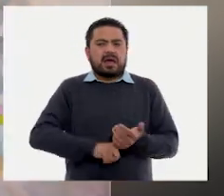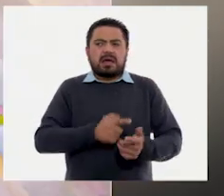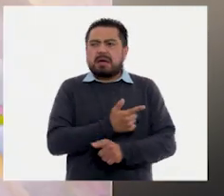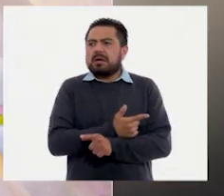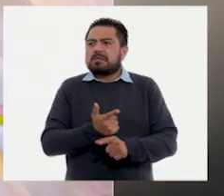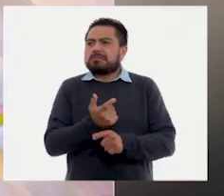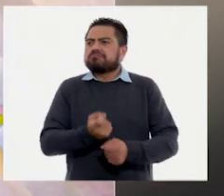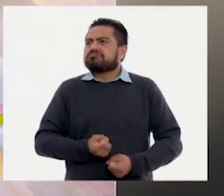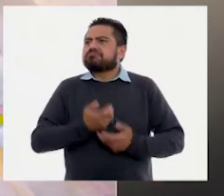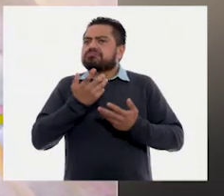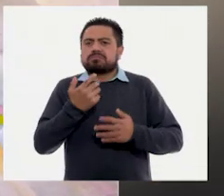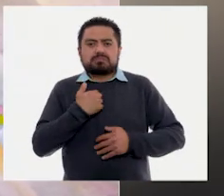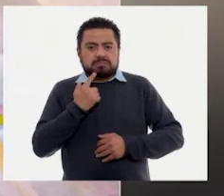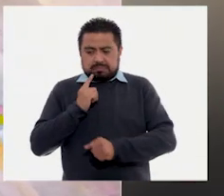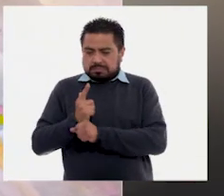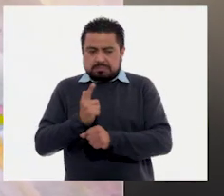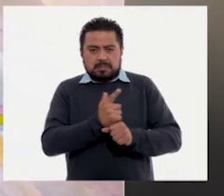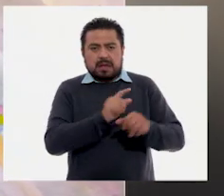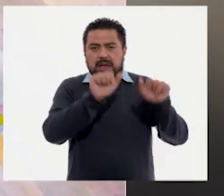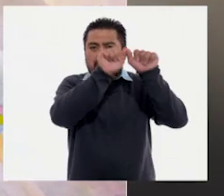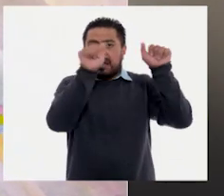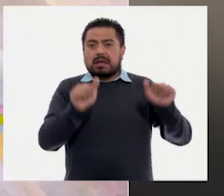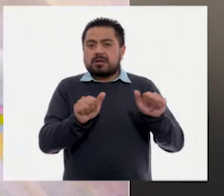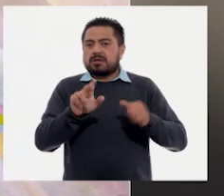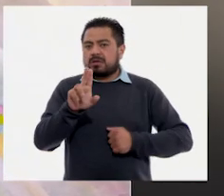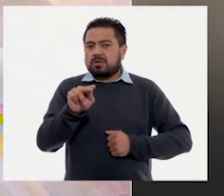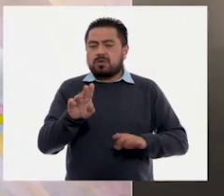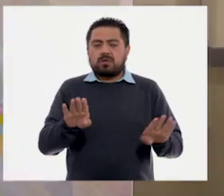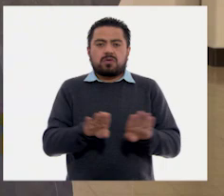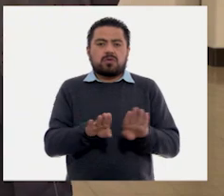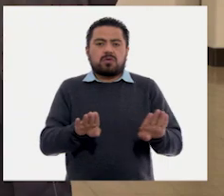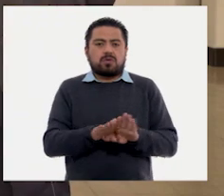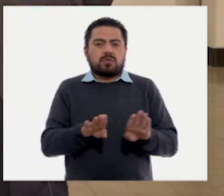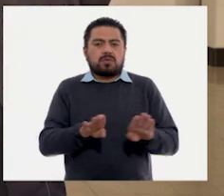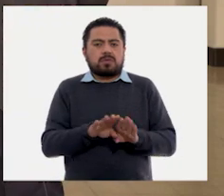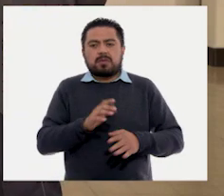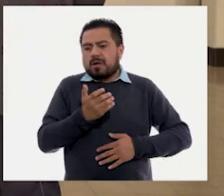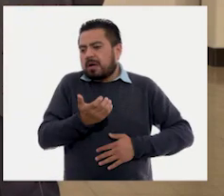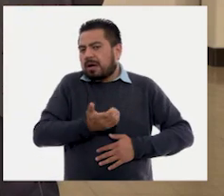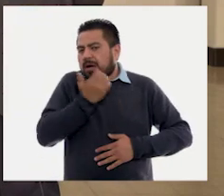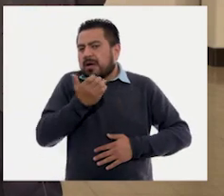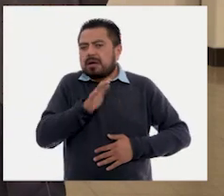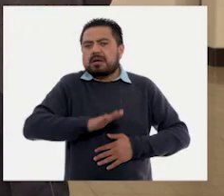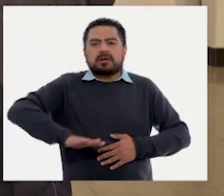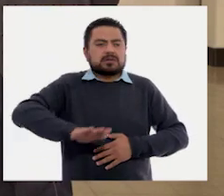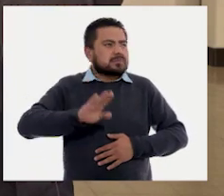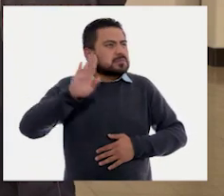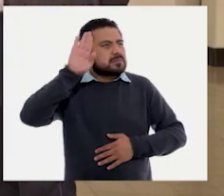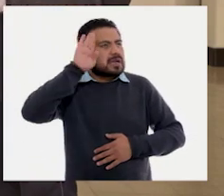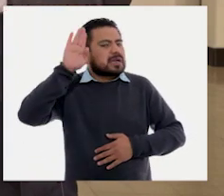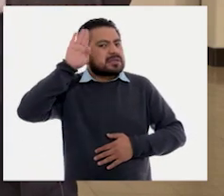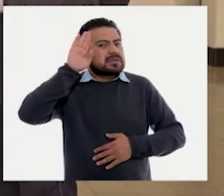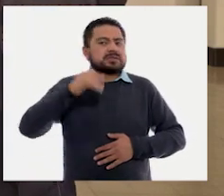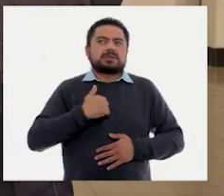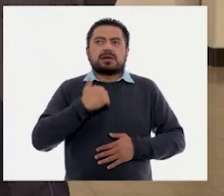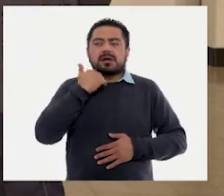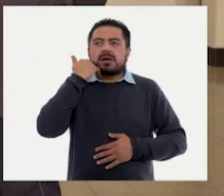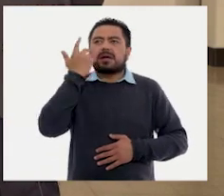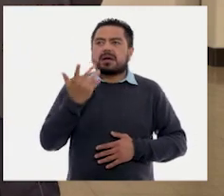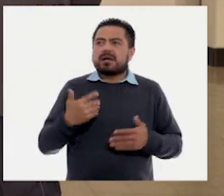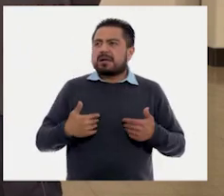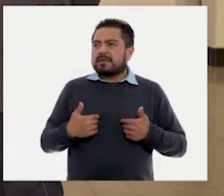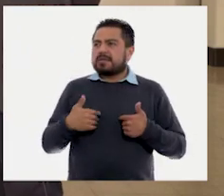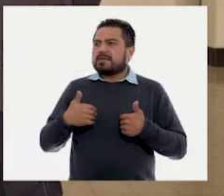¿no? Claro. Y yo veía el arte no como se suele pensar, que quiero